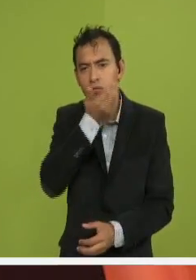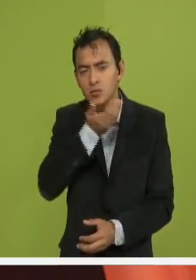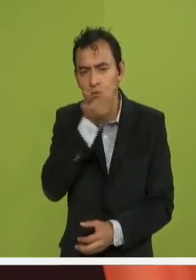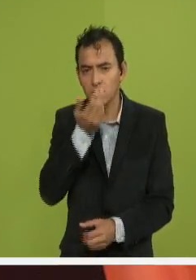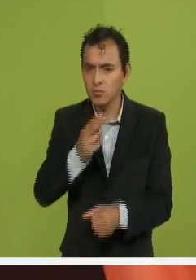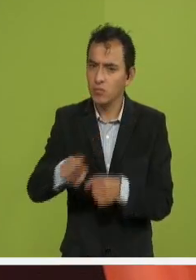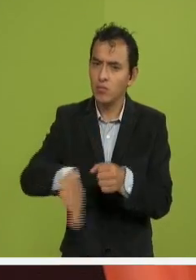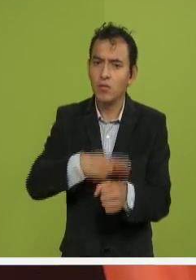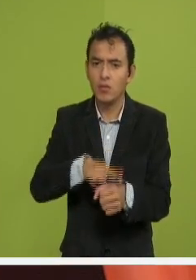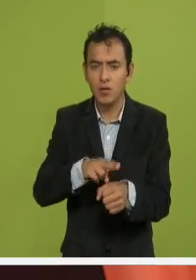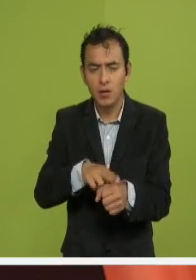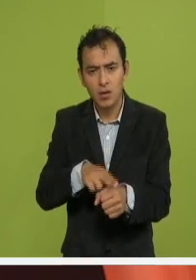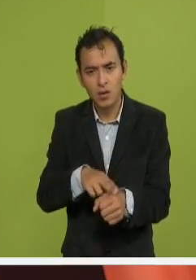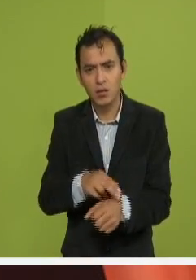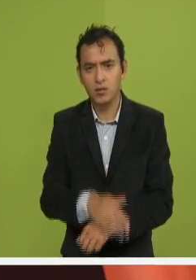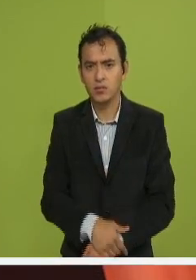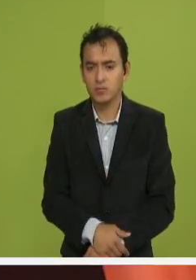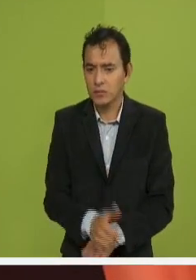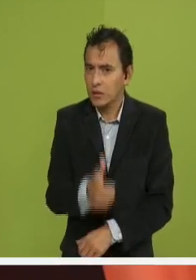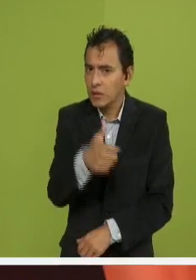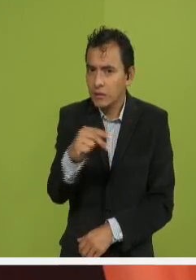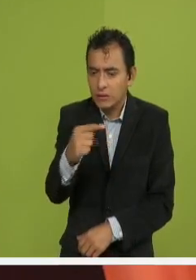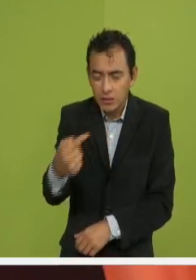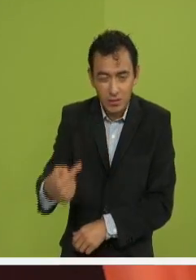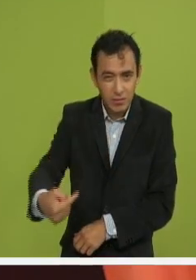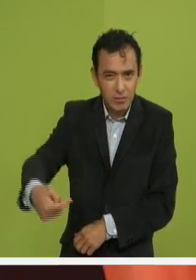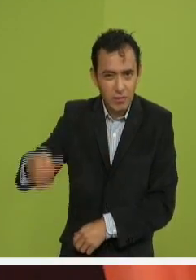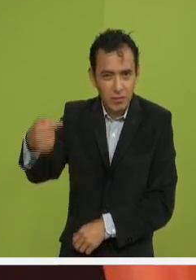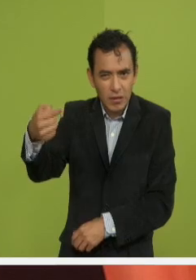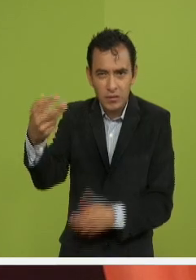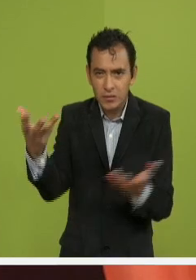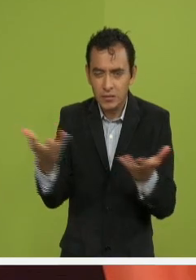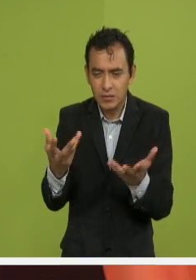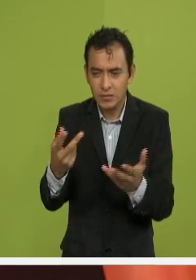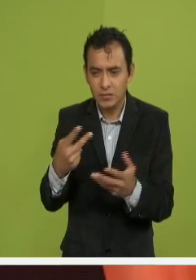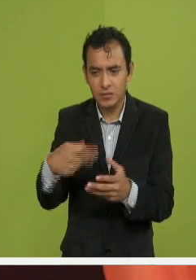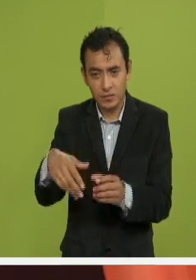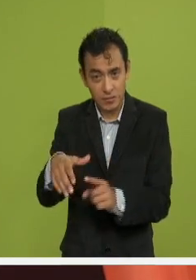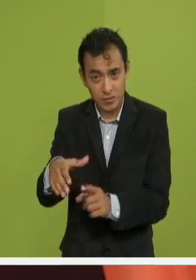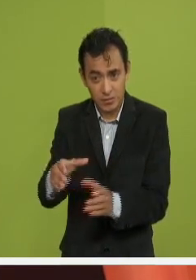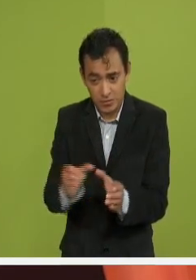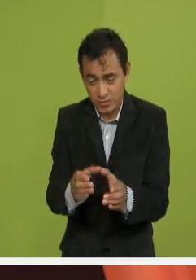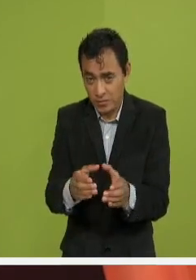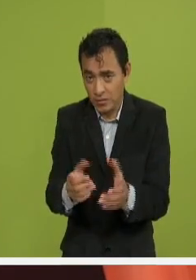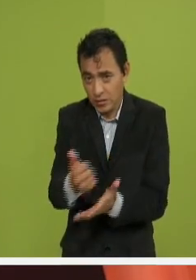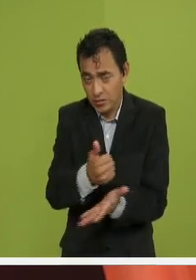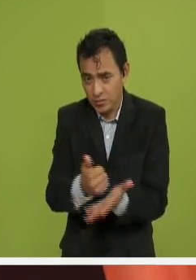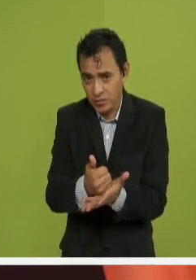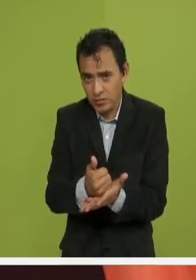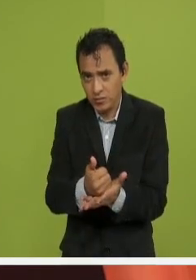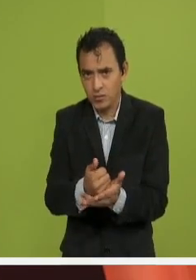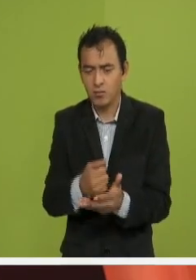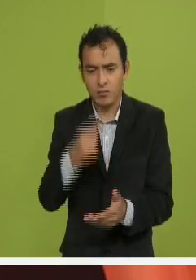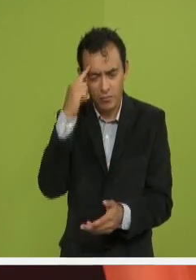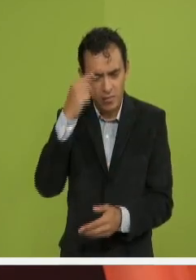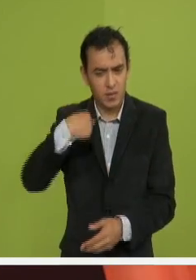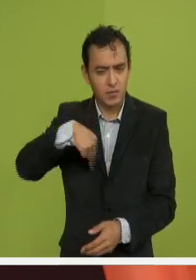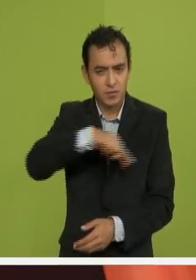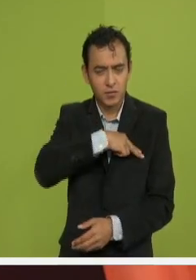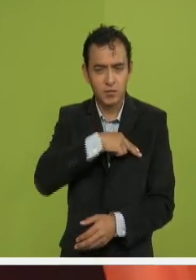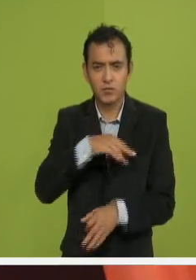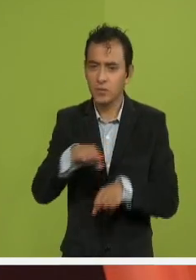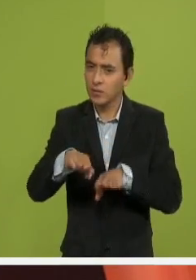naturales, muy rústicas, y que así crecen en la población. Para nosotros el trabajo en un